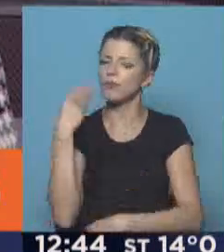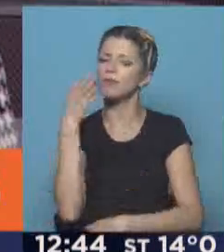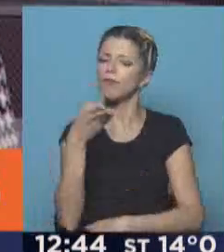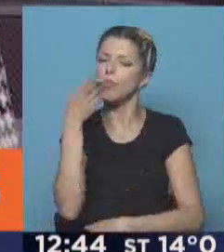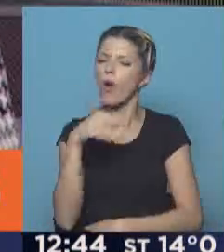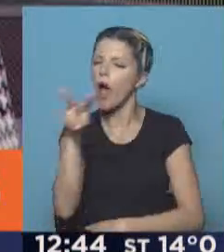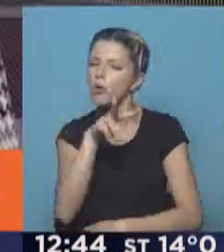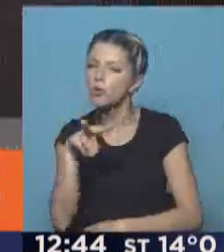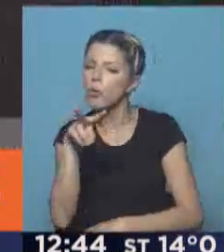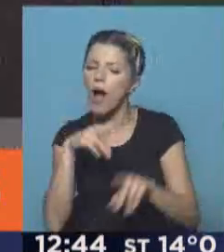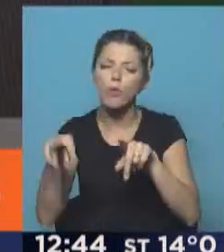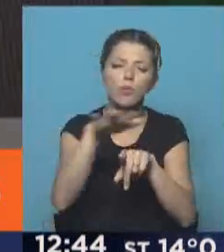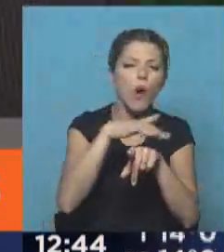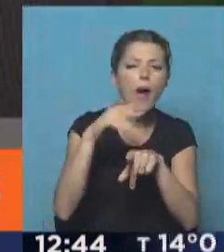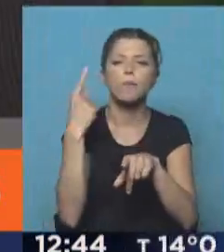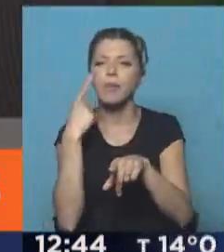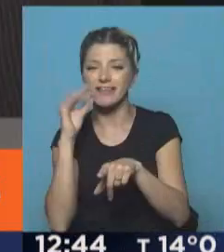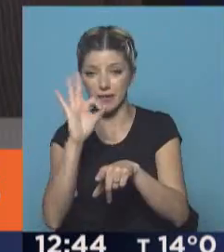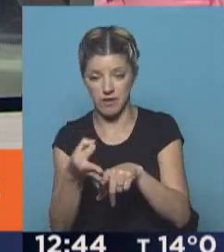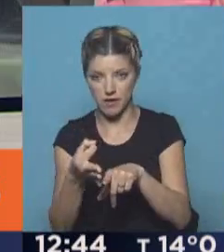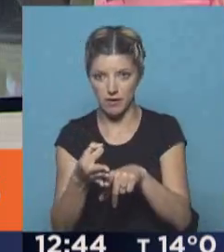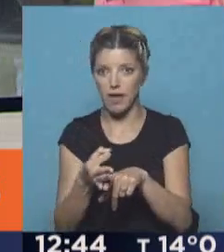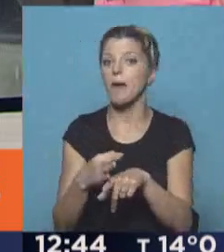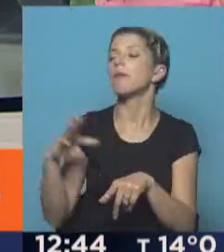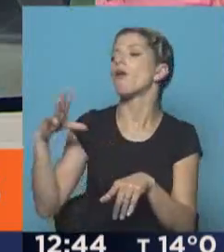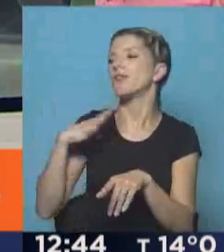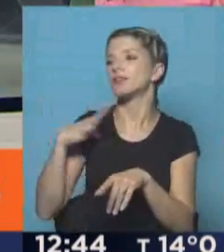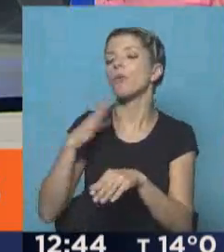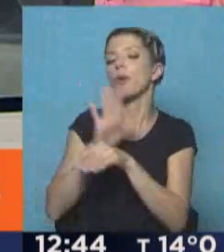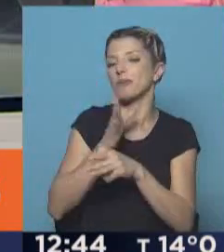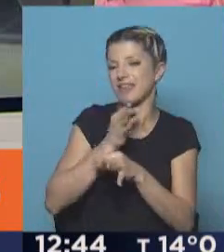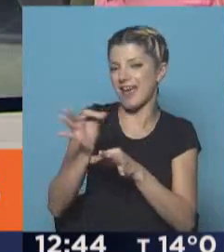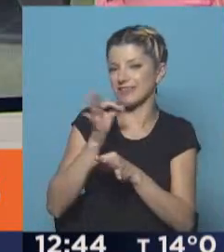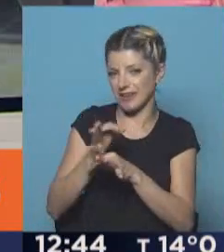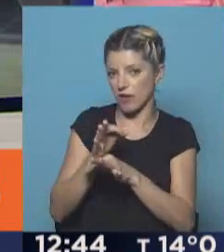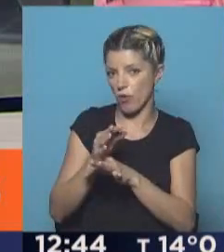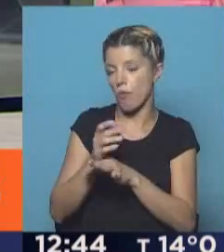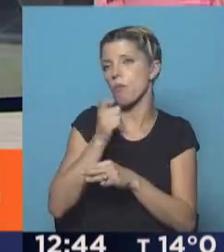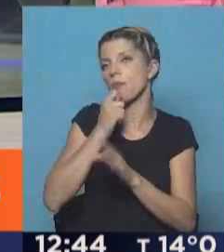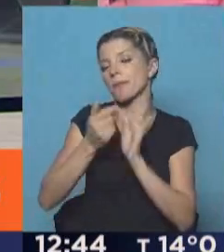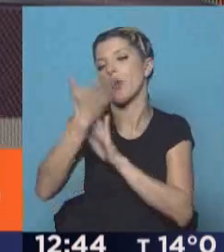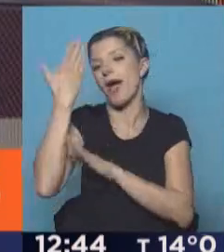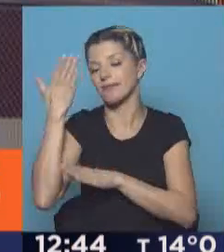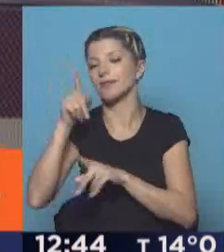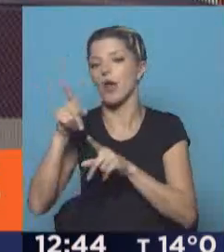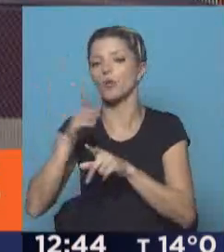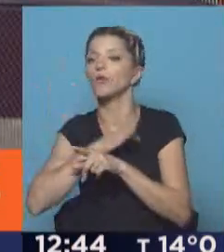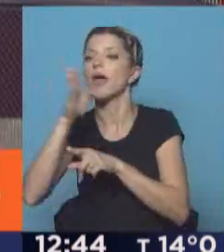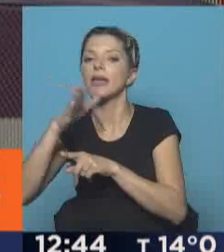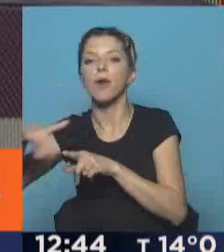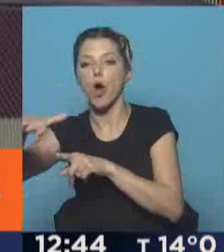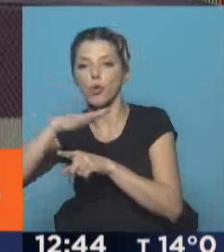si tenía el timing para hacerlo. Lo que no tuvo fue entrenamiento, como hasta ahora venían teniendo, digamos, en los campos de, precisamente,